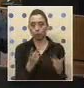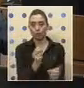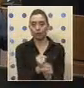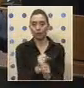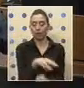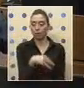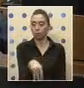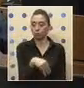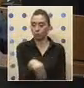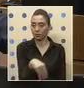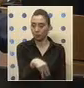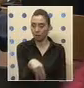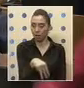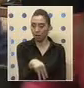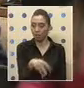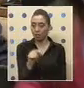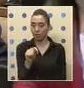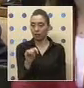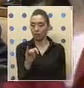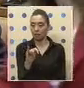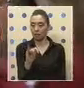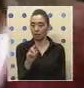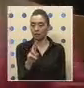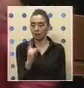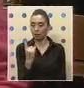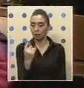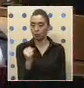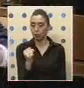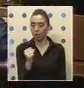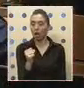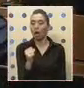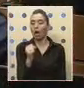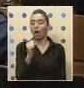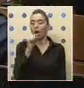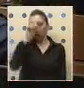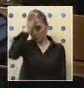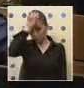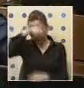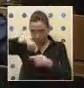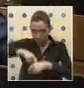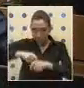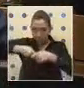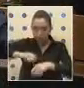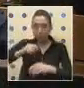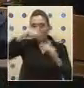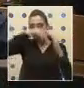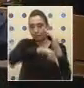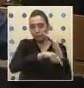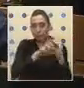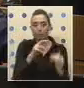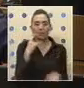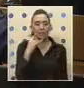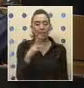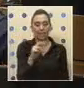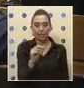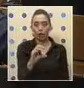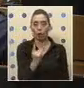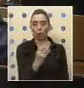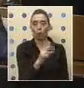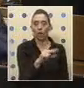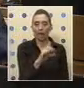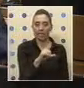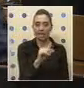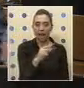municipalidad de Tirúa, el pirquinero que está en la comuna de Curanilagüe, el pescador artesanal que está en la comuna de